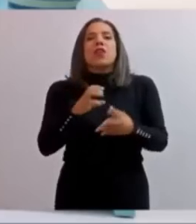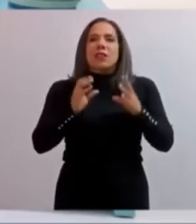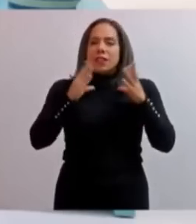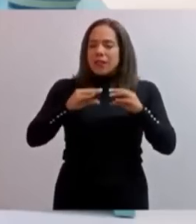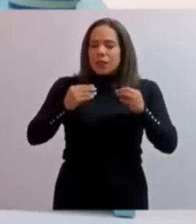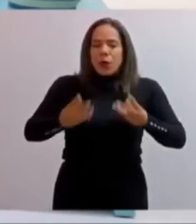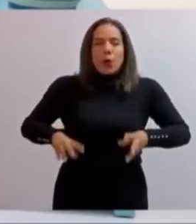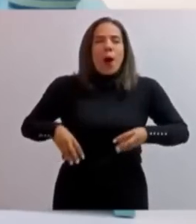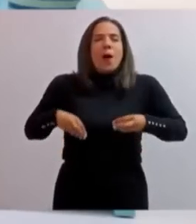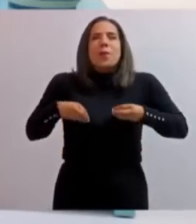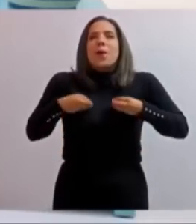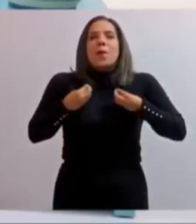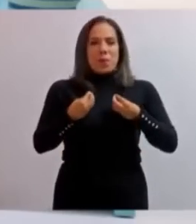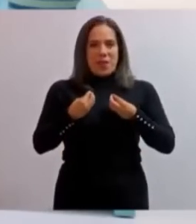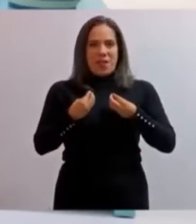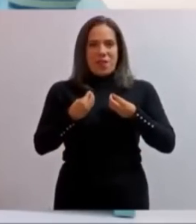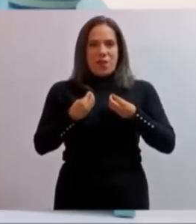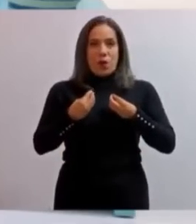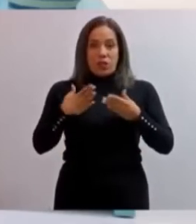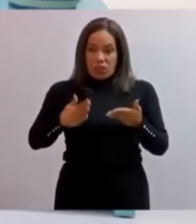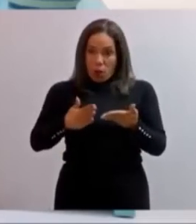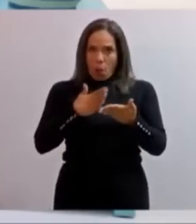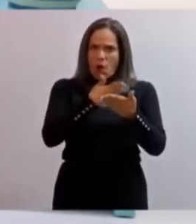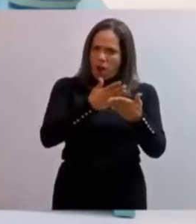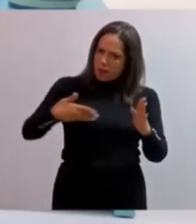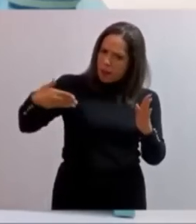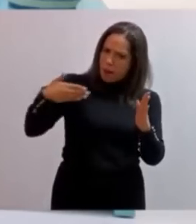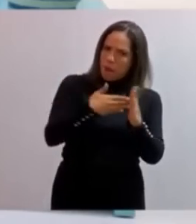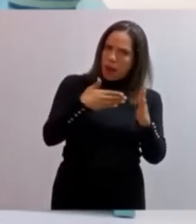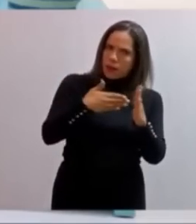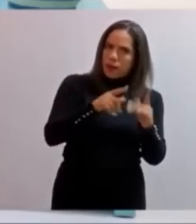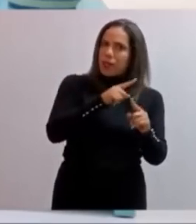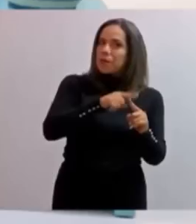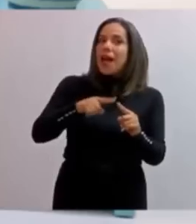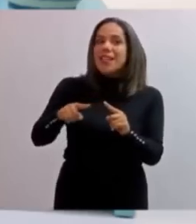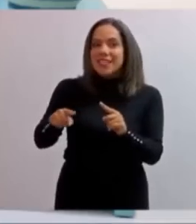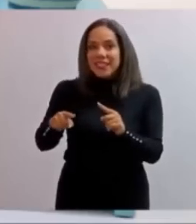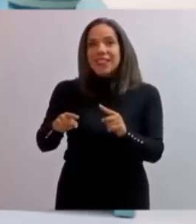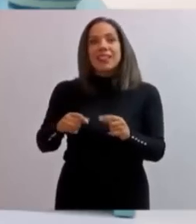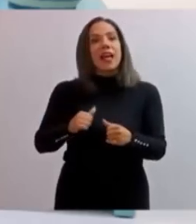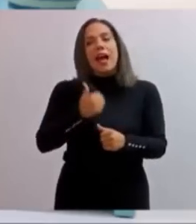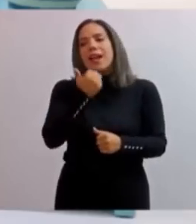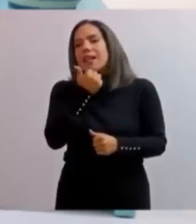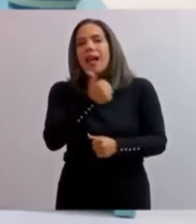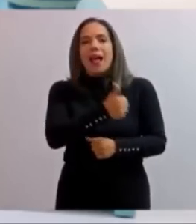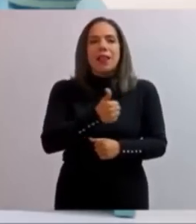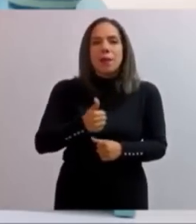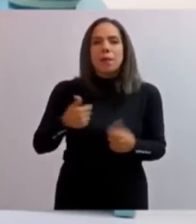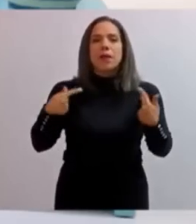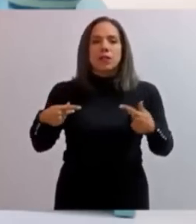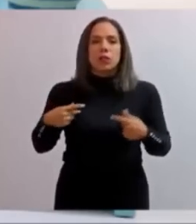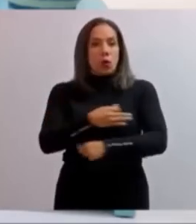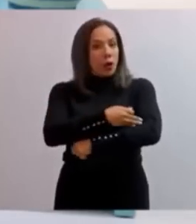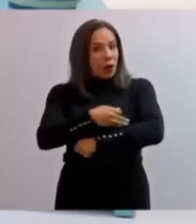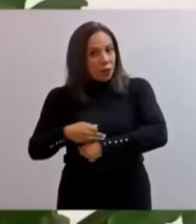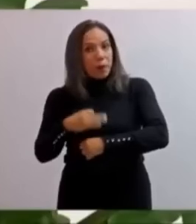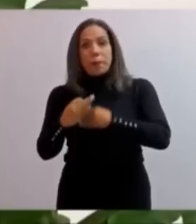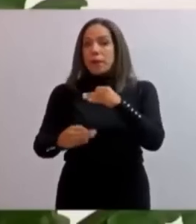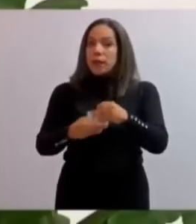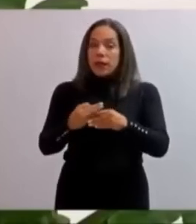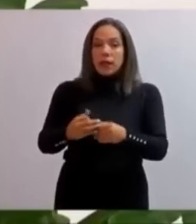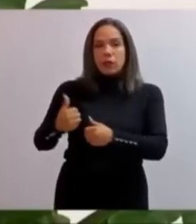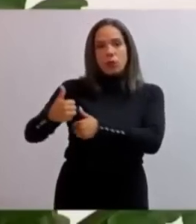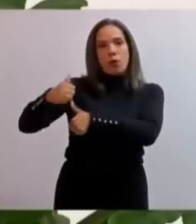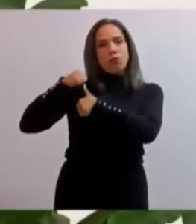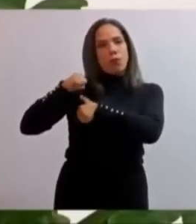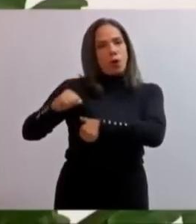vivo, inacabado, supone desafíos para estudiantes, docentes, directivos, familias y autoridades educativas,